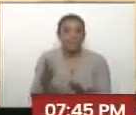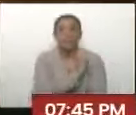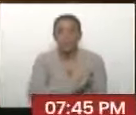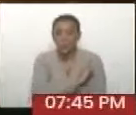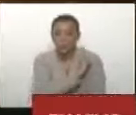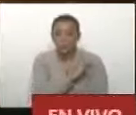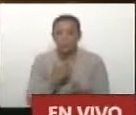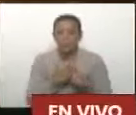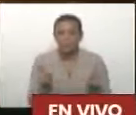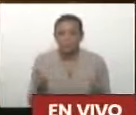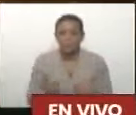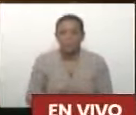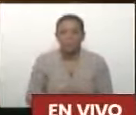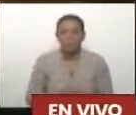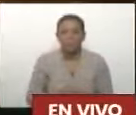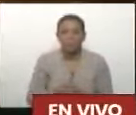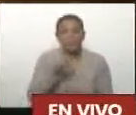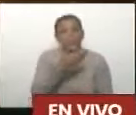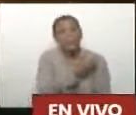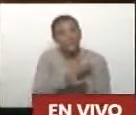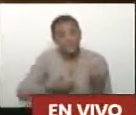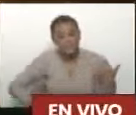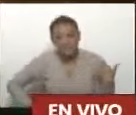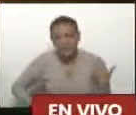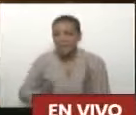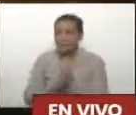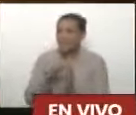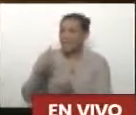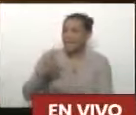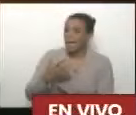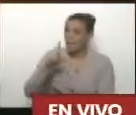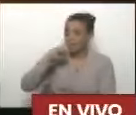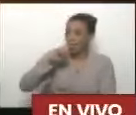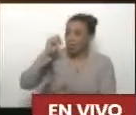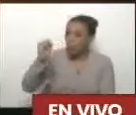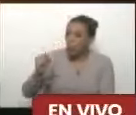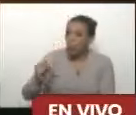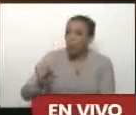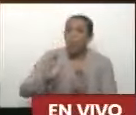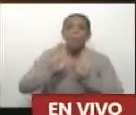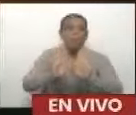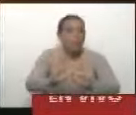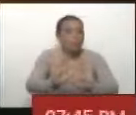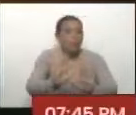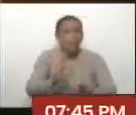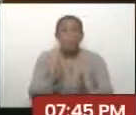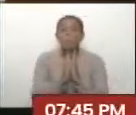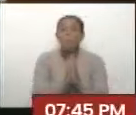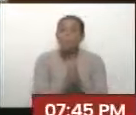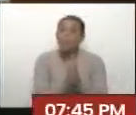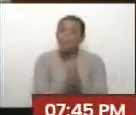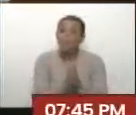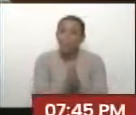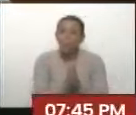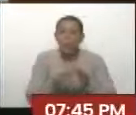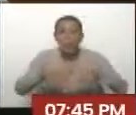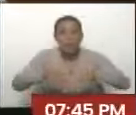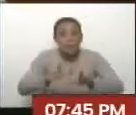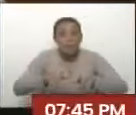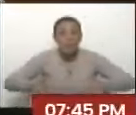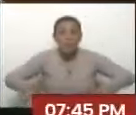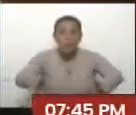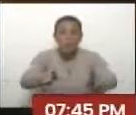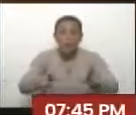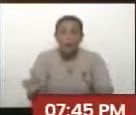Palestina entonces presidente exigimos lo siguiente un alto de fuego inmediato y el levantamiento del